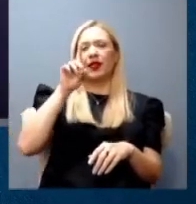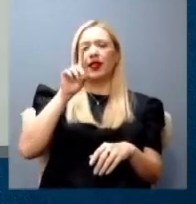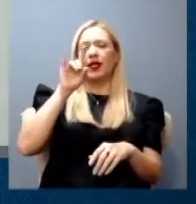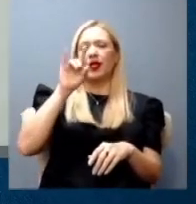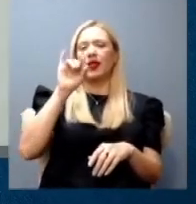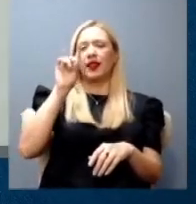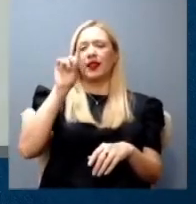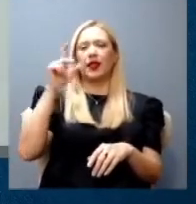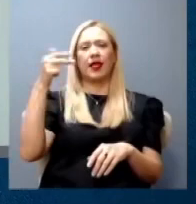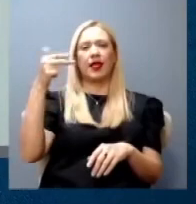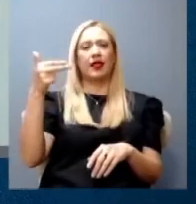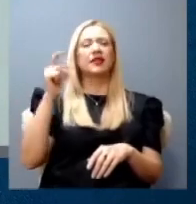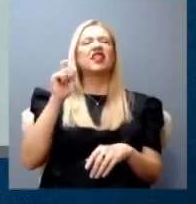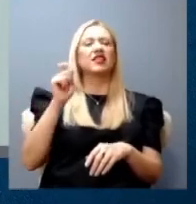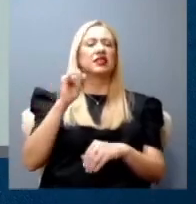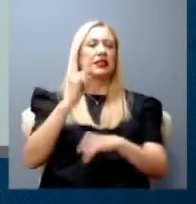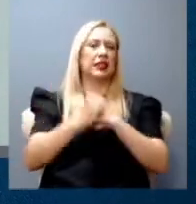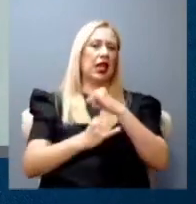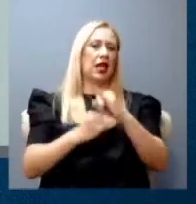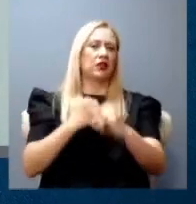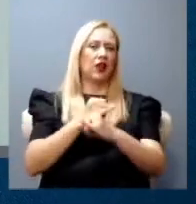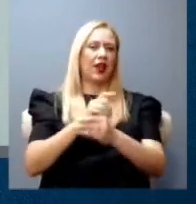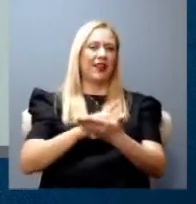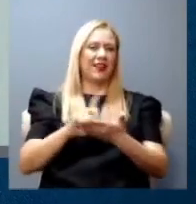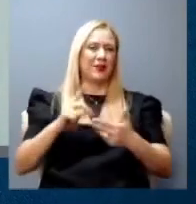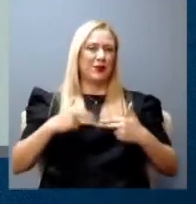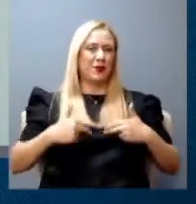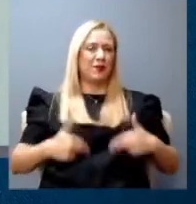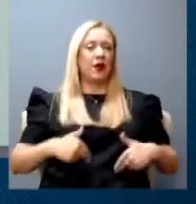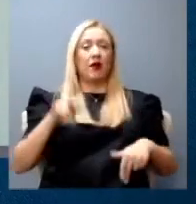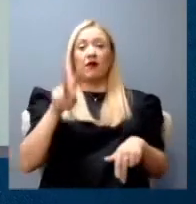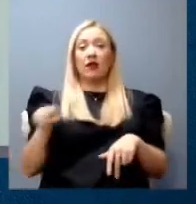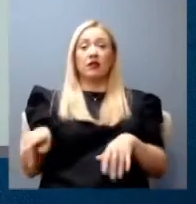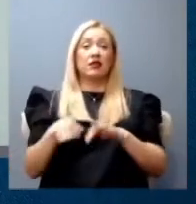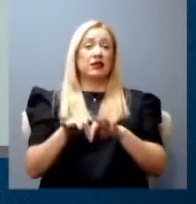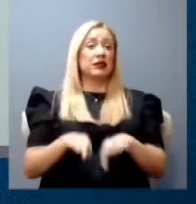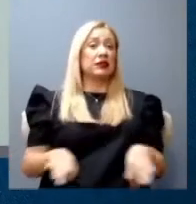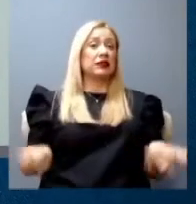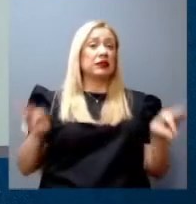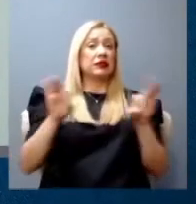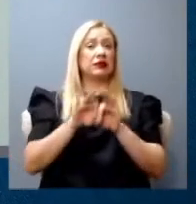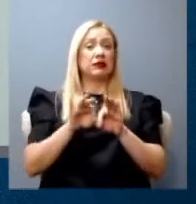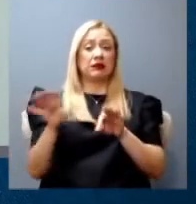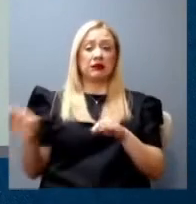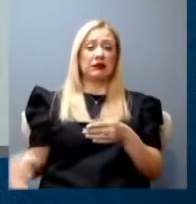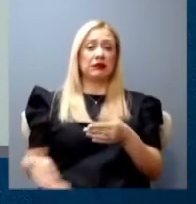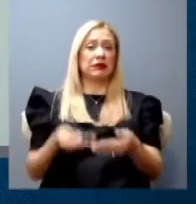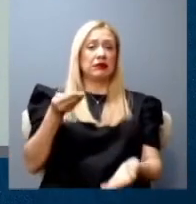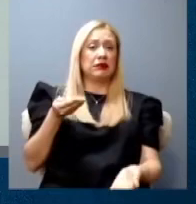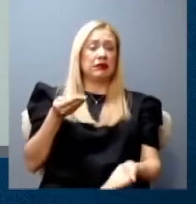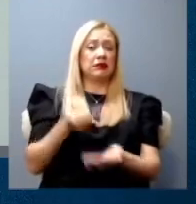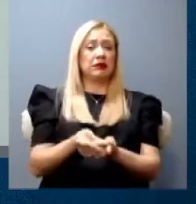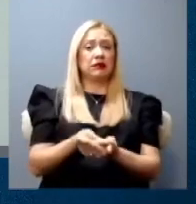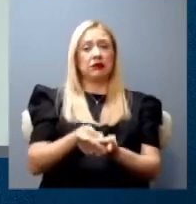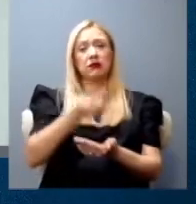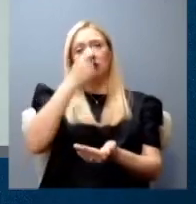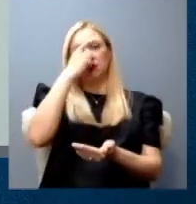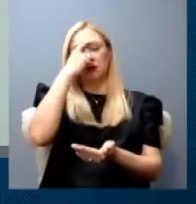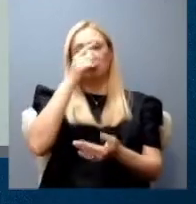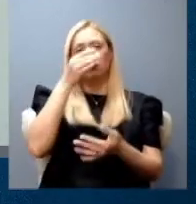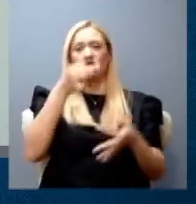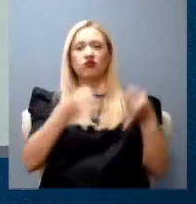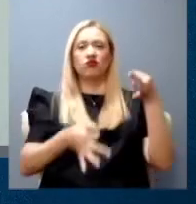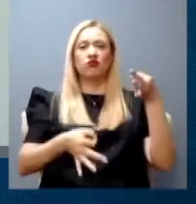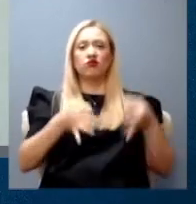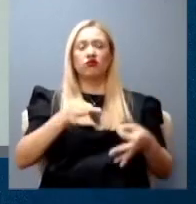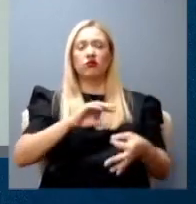rápida, ha tenido una intervención muy importante en lo que tiene que ver con estos procesos de transicionalidad. Por una